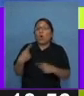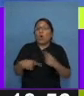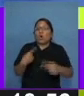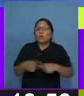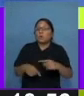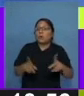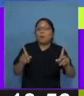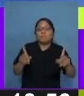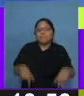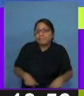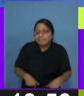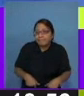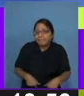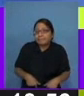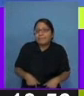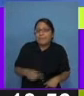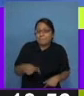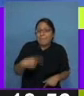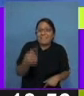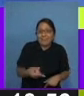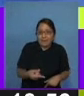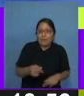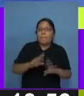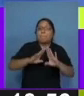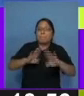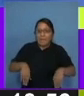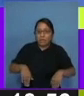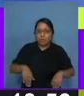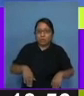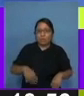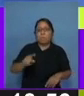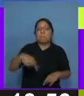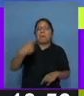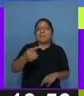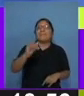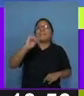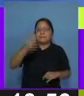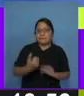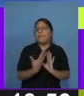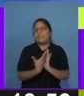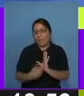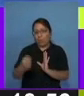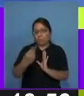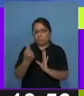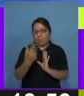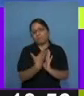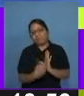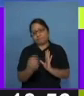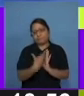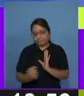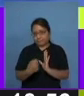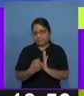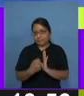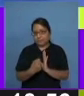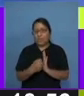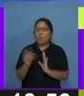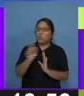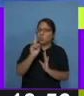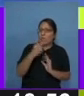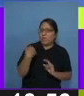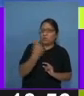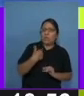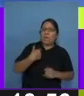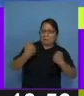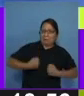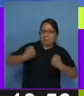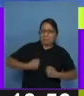obviamente va a haber descuento ya. La propuesta era hasta hoy y no lo hacemos caprichosamente, lo hacemos en función